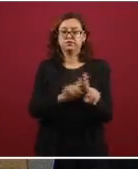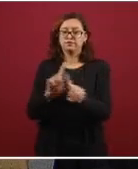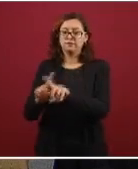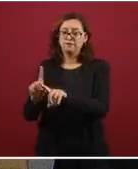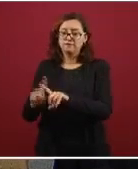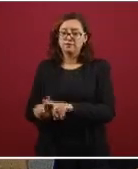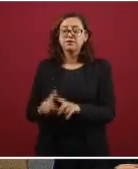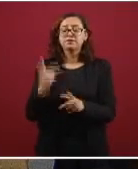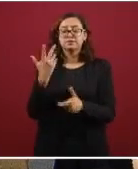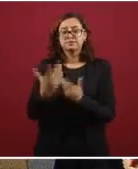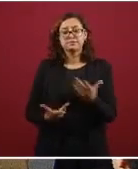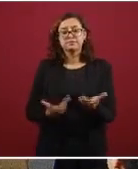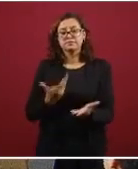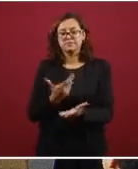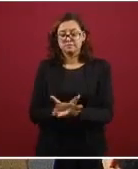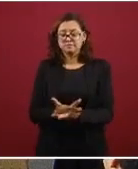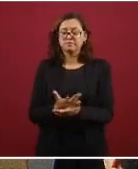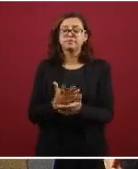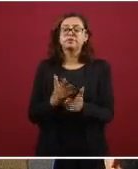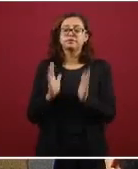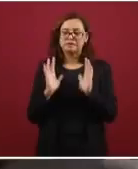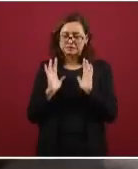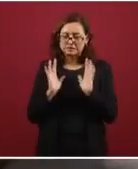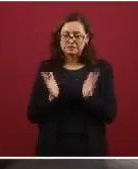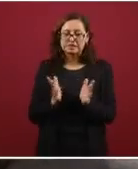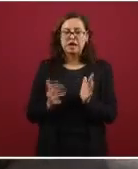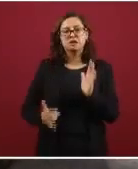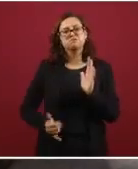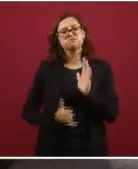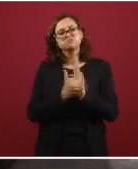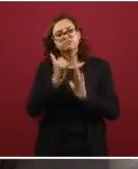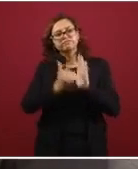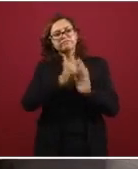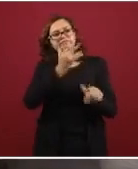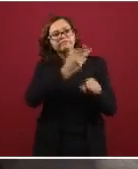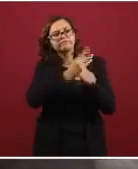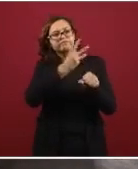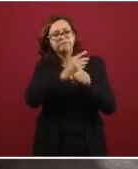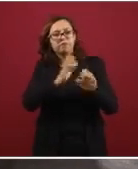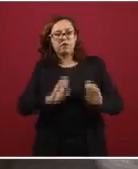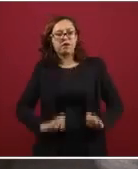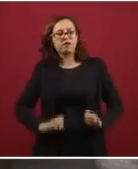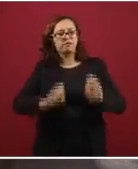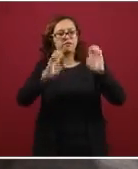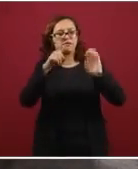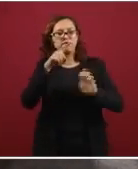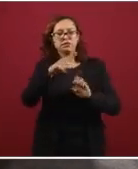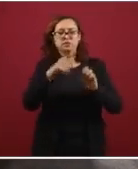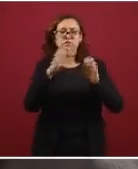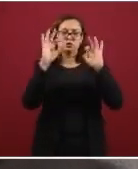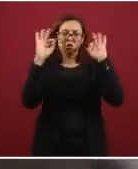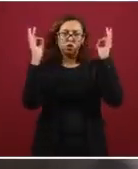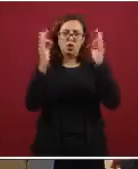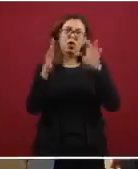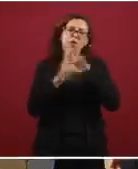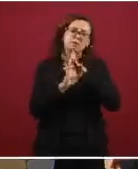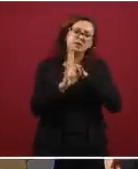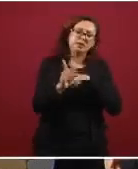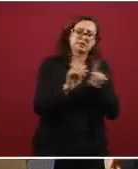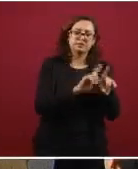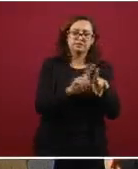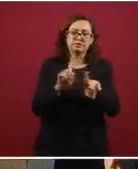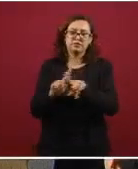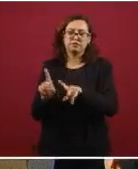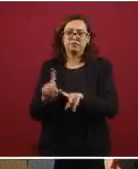mejorar la infraestructura de las estaciones migratorias. Aquí hay algunas gráficas de lo que se está haciendo.